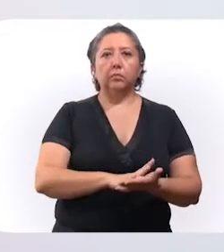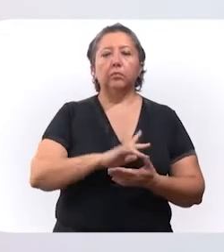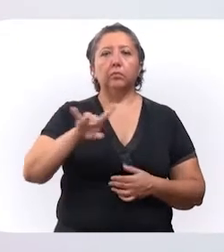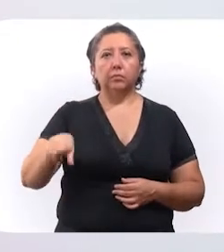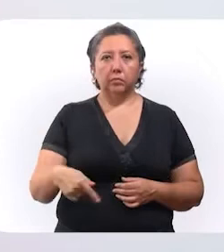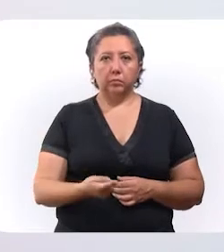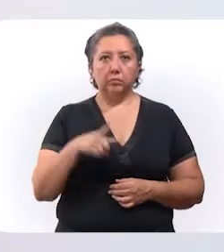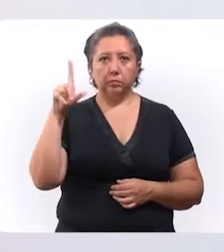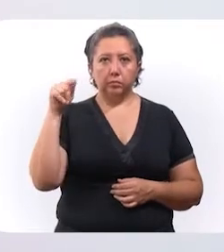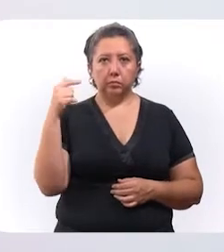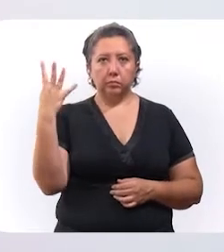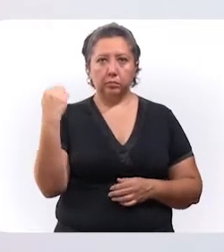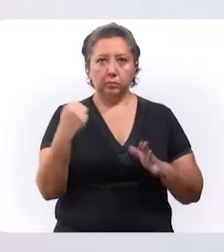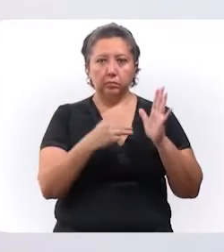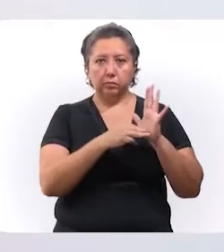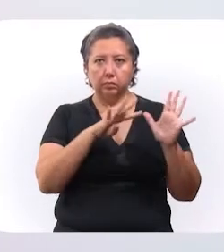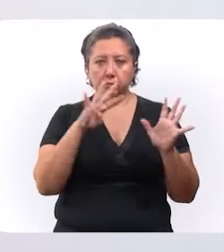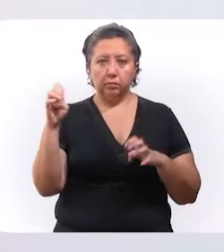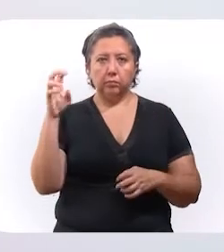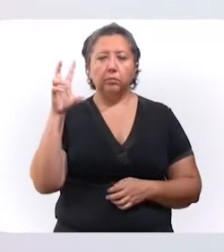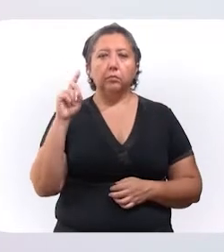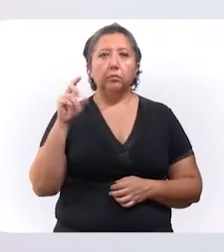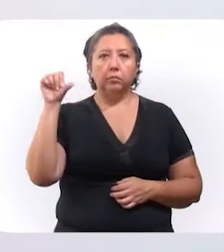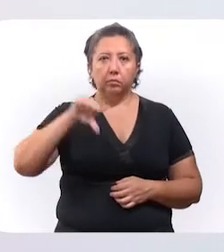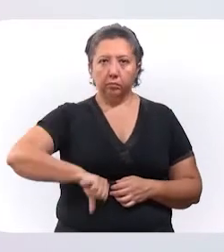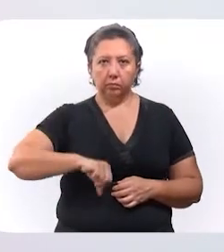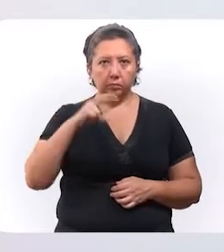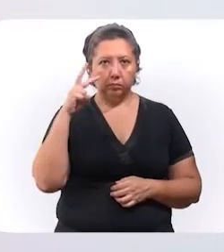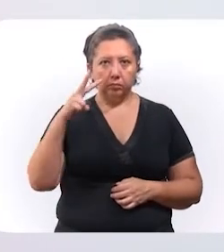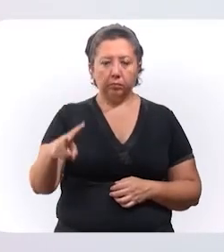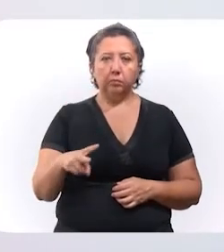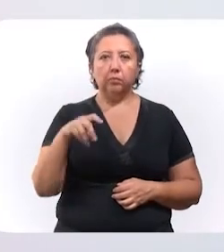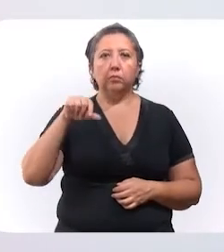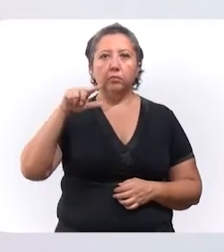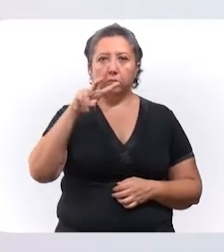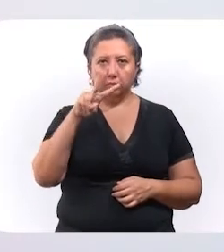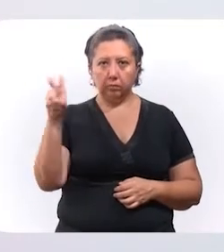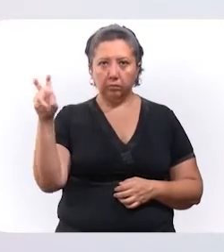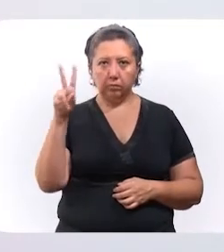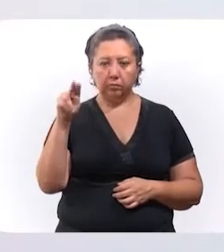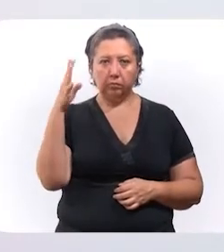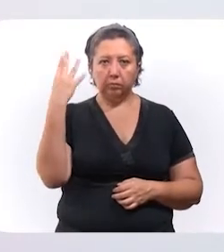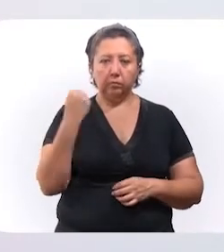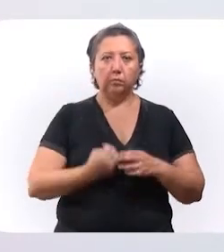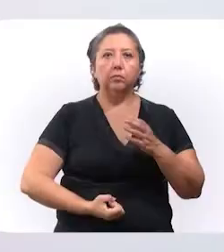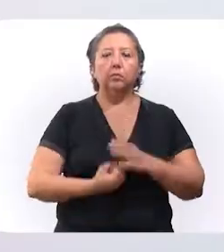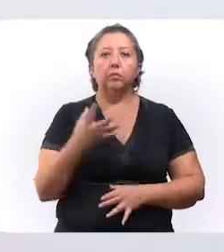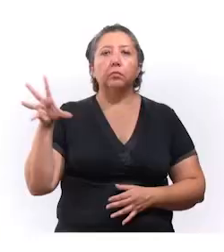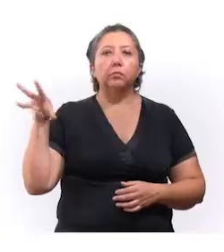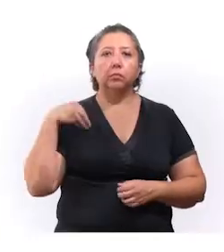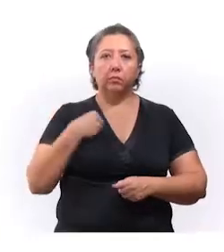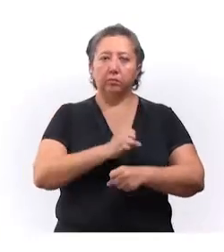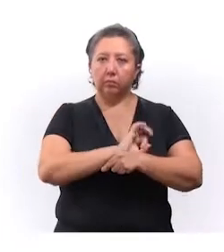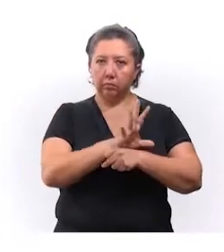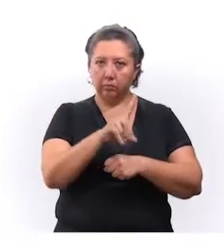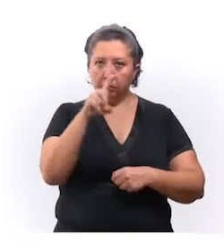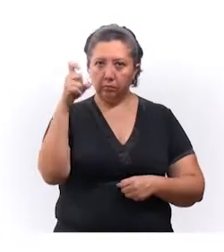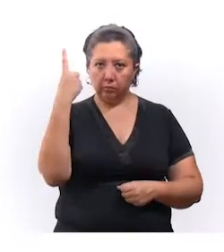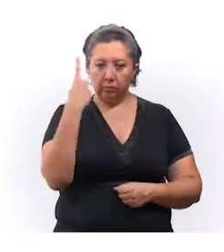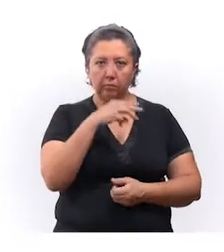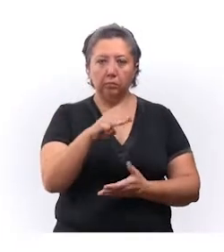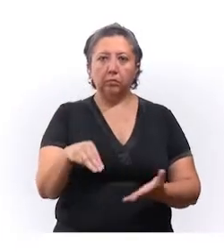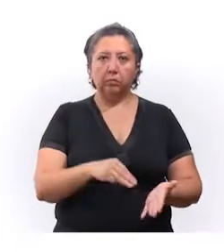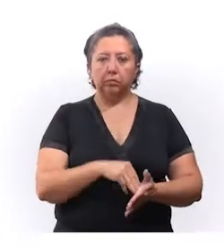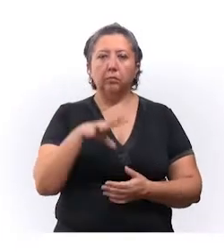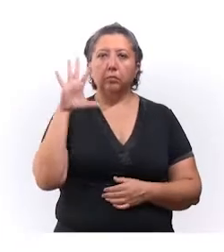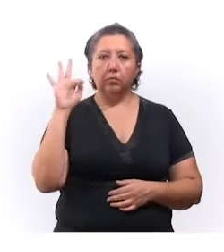registrados, que es de 79.930. Hoy se detectaron 289 nuevos contagios de coronavirus, 101 en